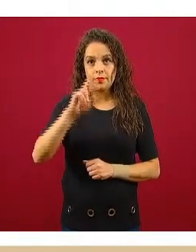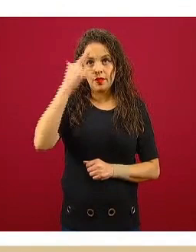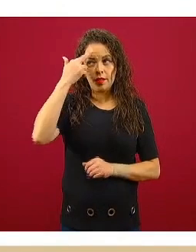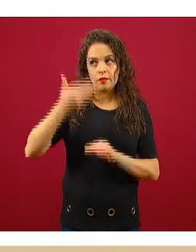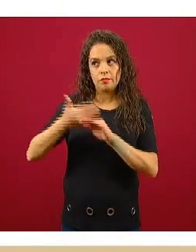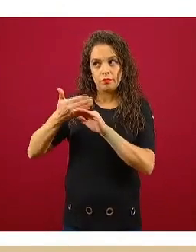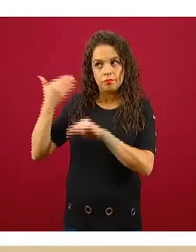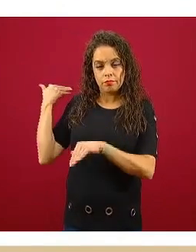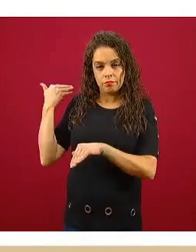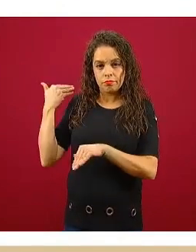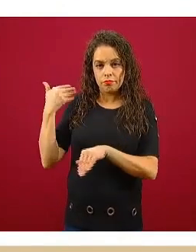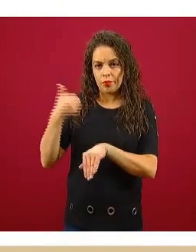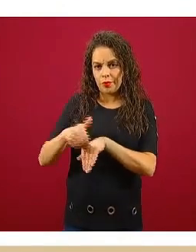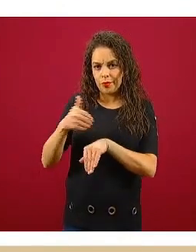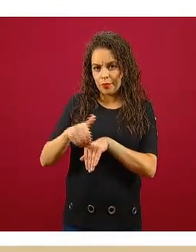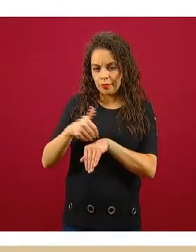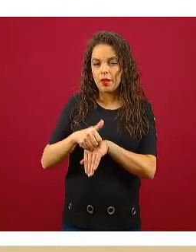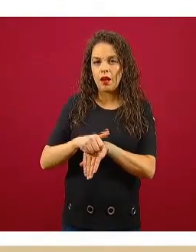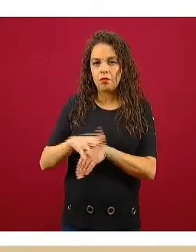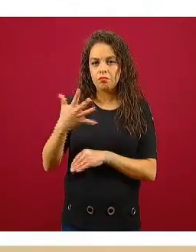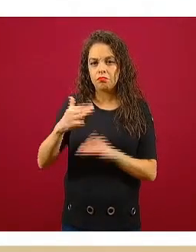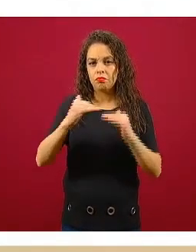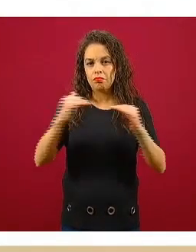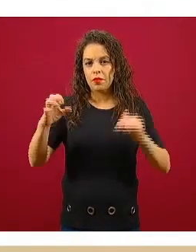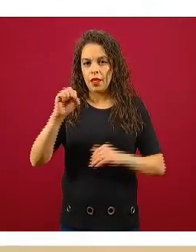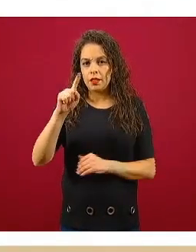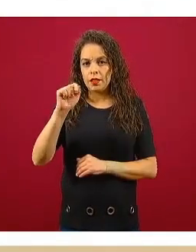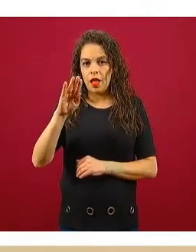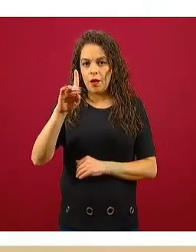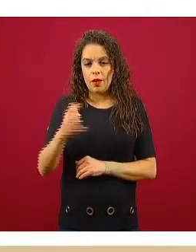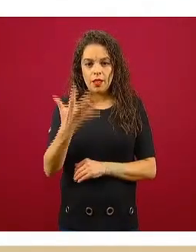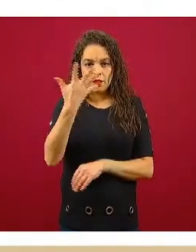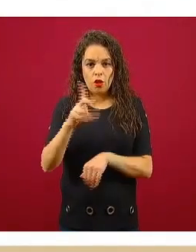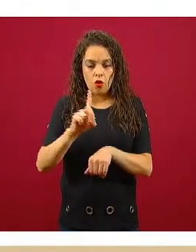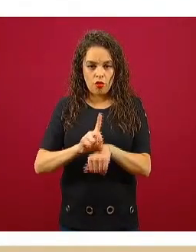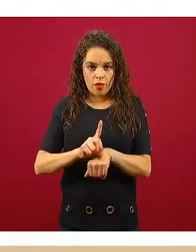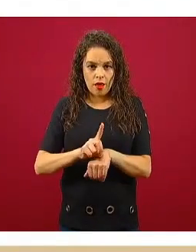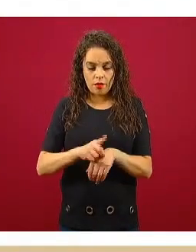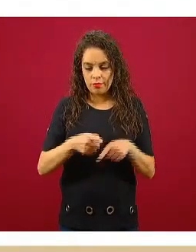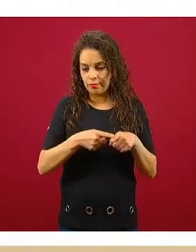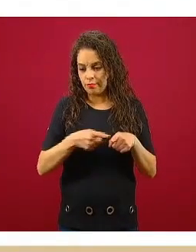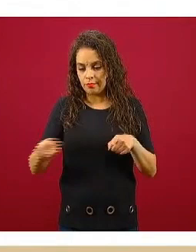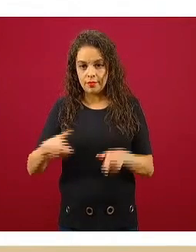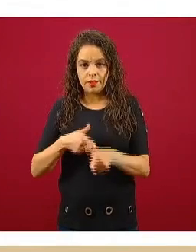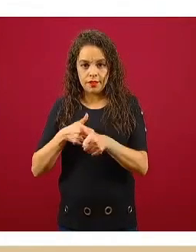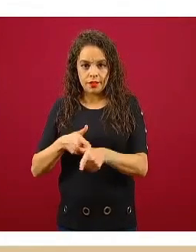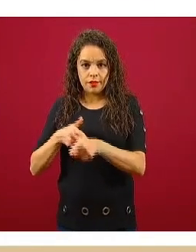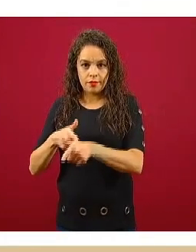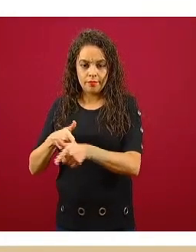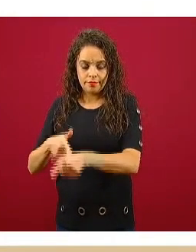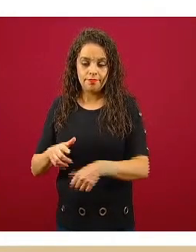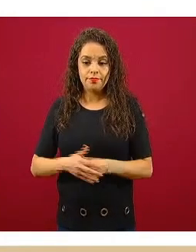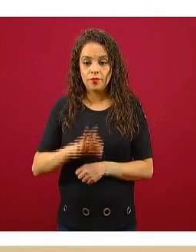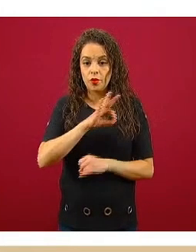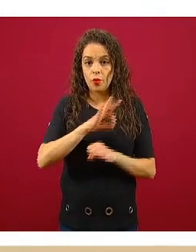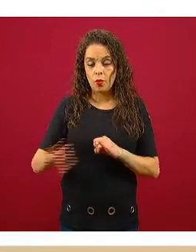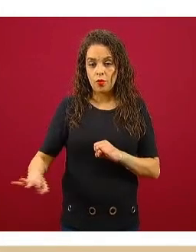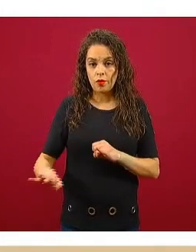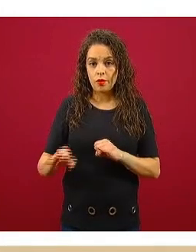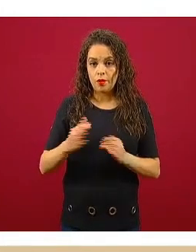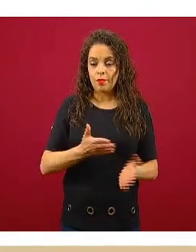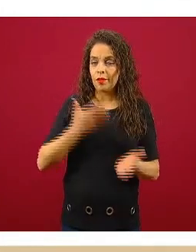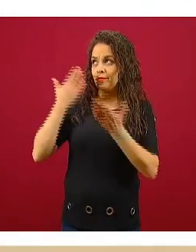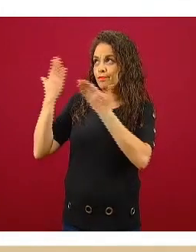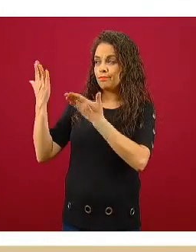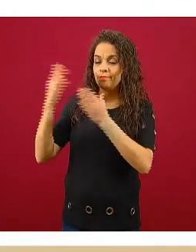se ha mantenido prácticamente estable durante los últimos 5 días. En la siguiente diapositiva podemos ver la distribución,